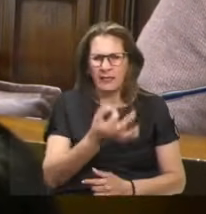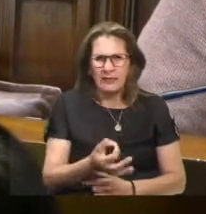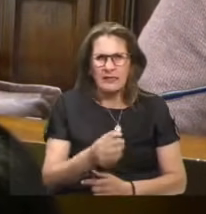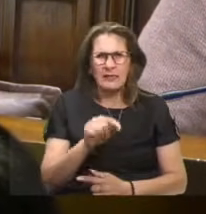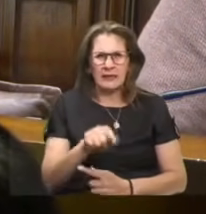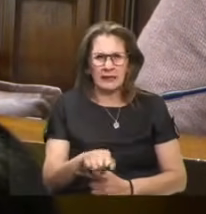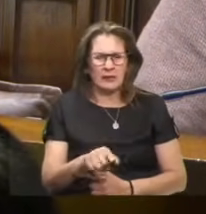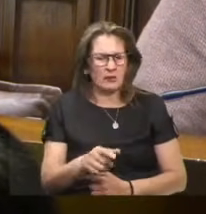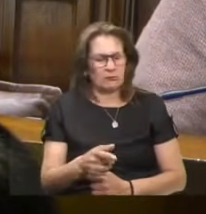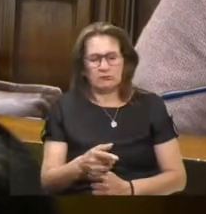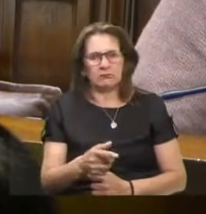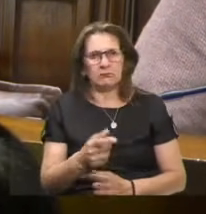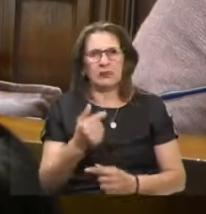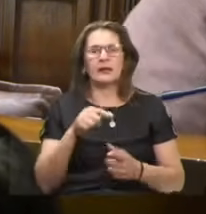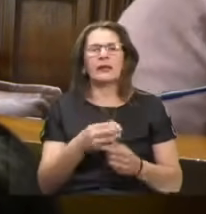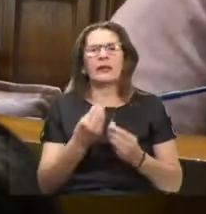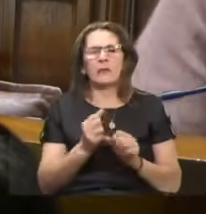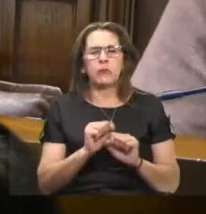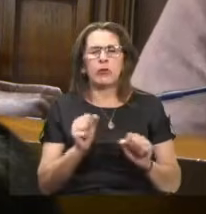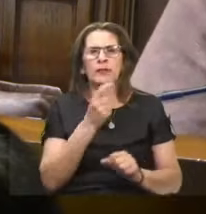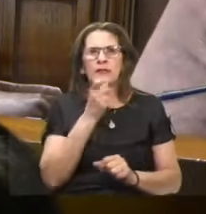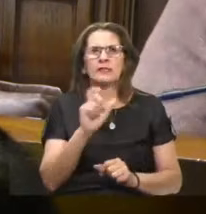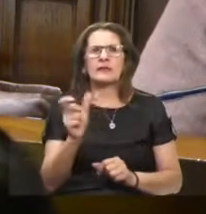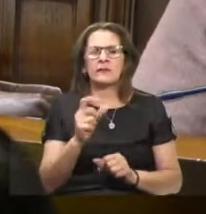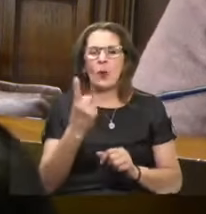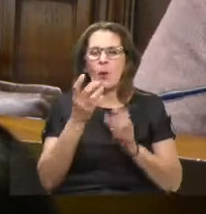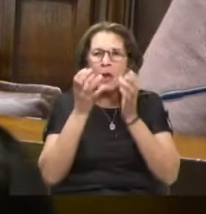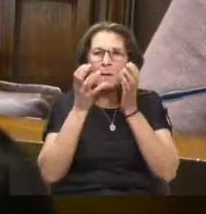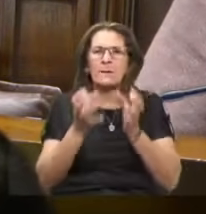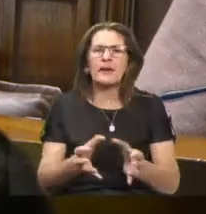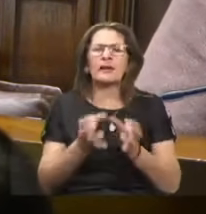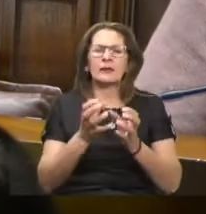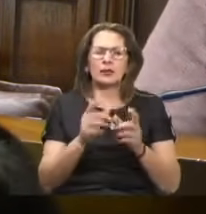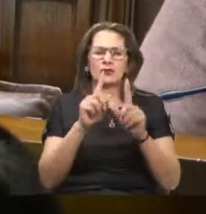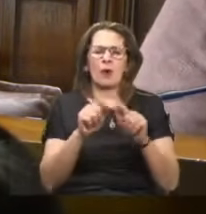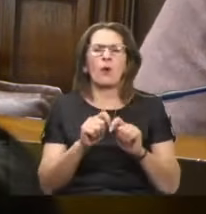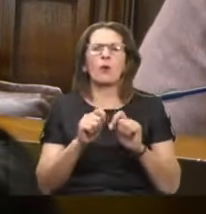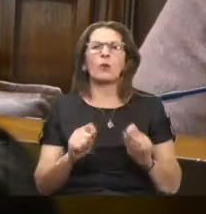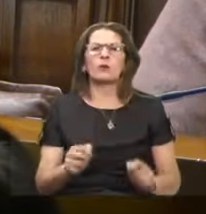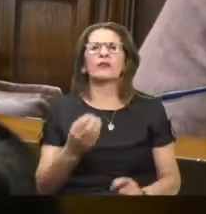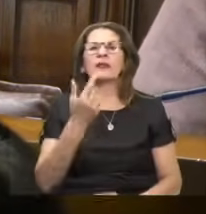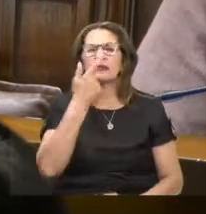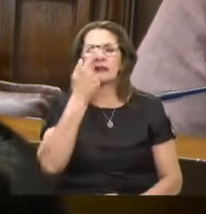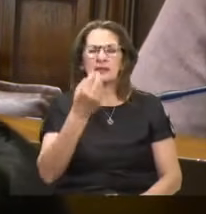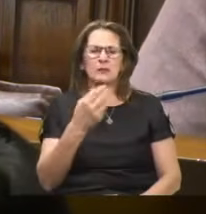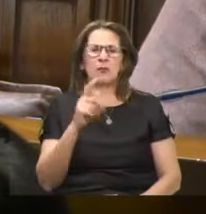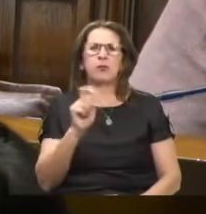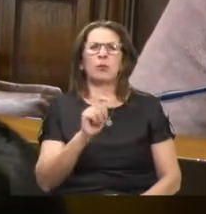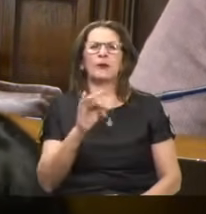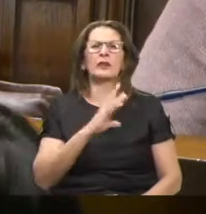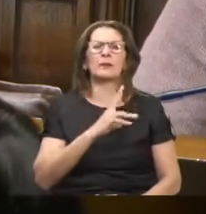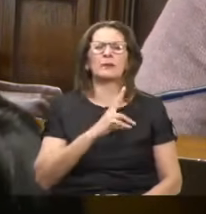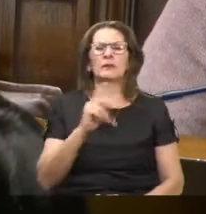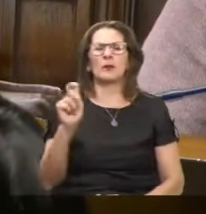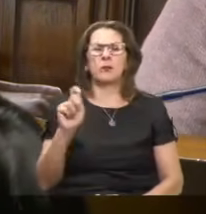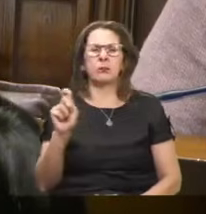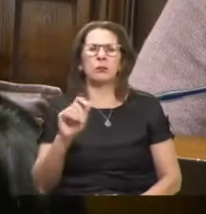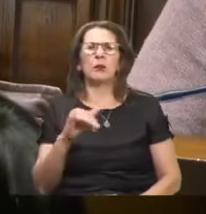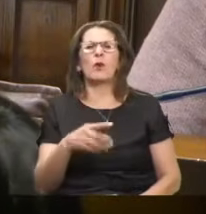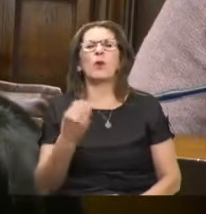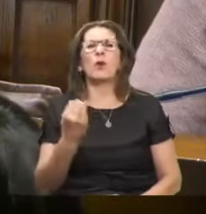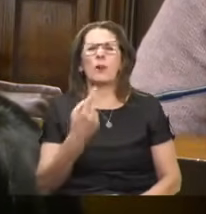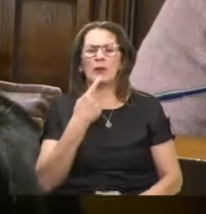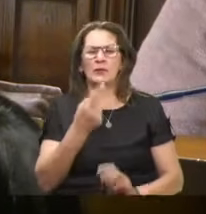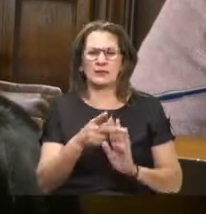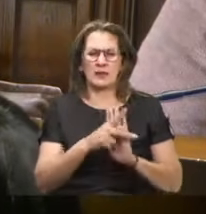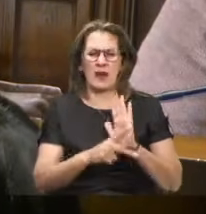Casinelli, ¿qué pueda significar una peligrosa conjunción de intereses públicos y privados como requiere la